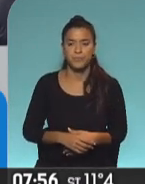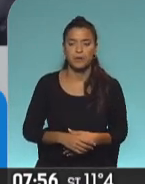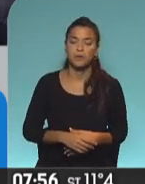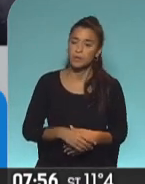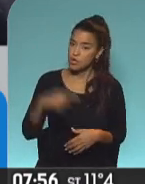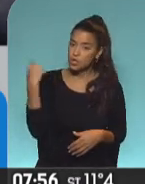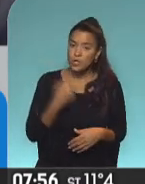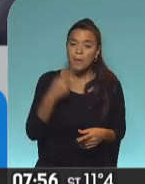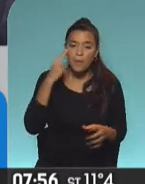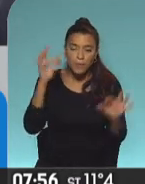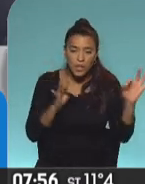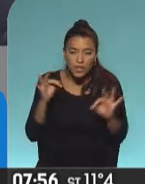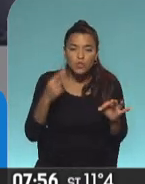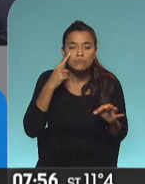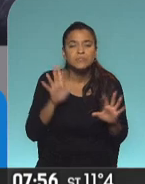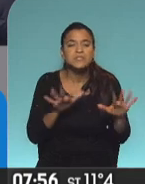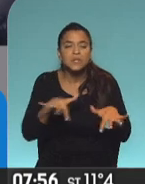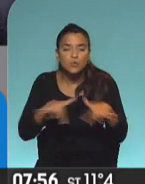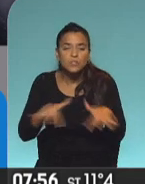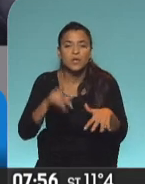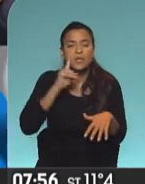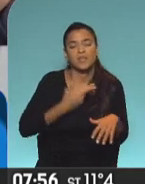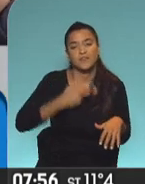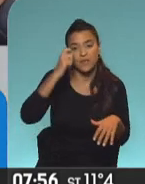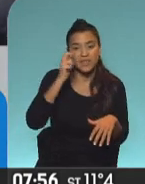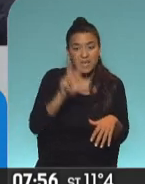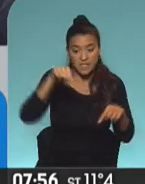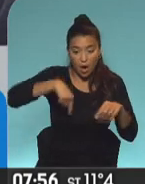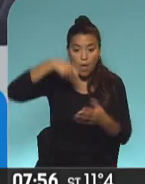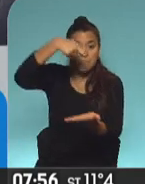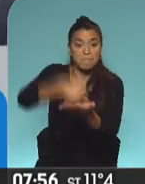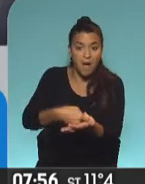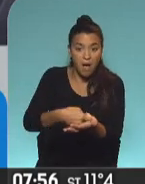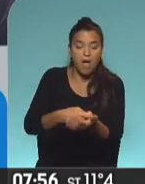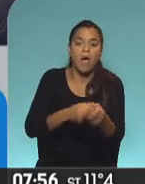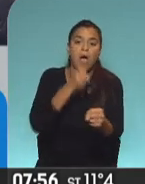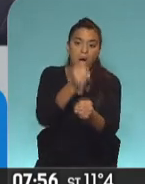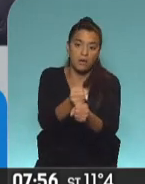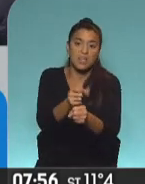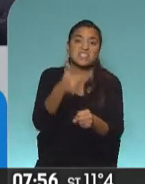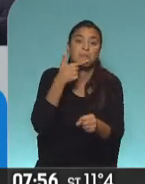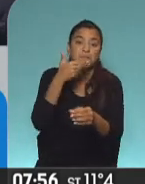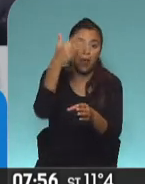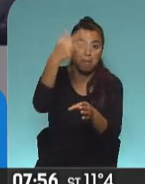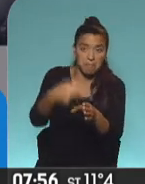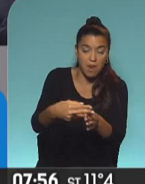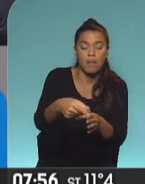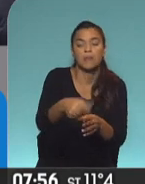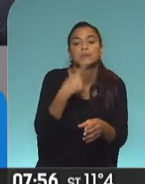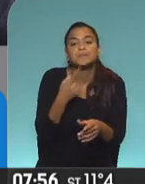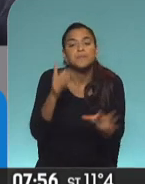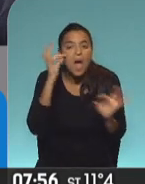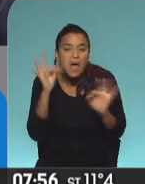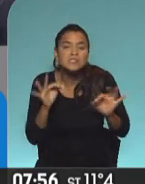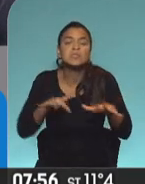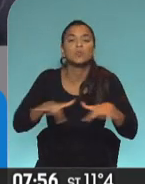Nosotros estamos evaluando permanentemente la situación. El IFE 3 se está pagando ahora y se paga hasta bastante avanzado septiembre, y se analiza permanentemente